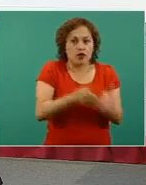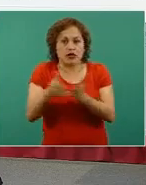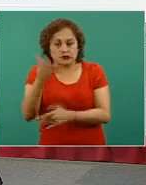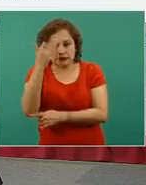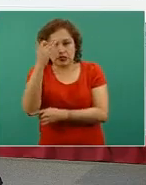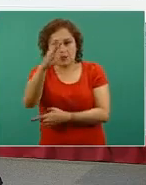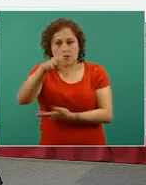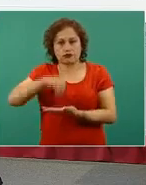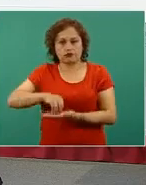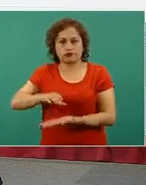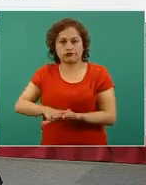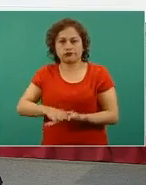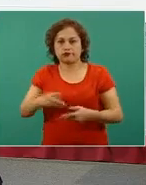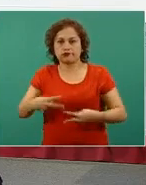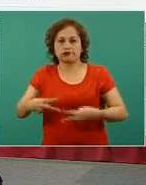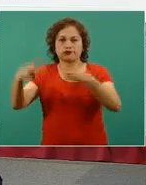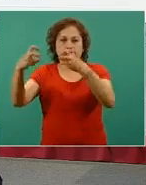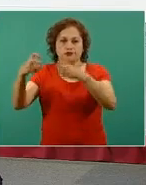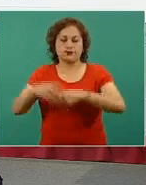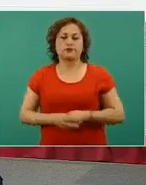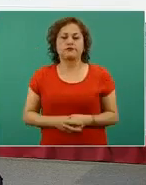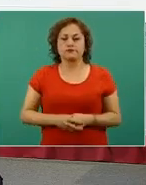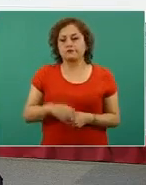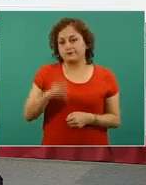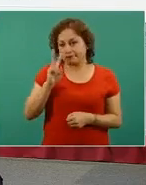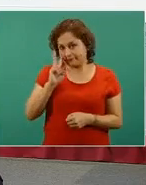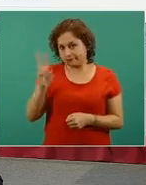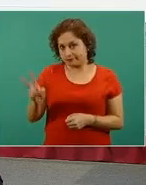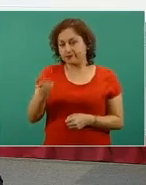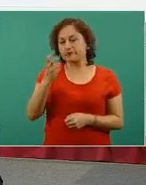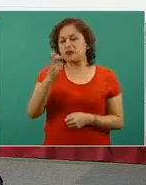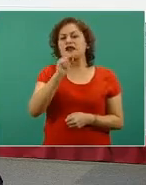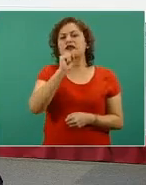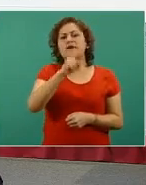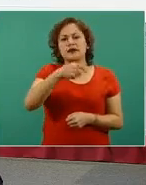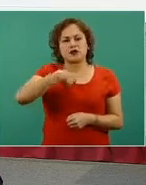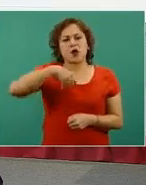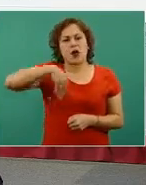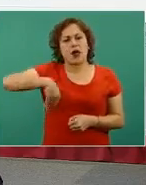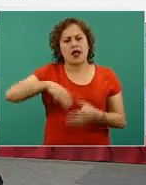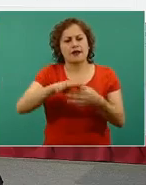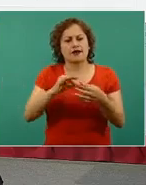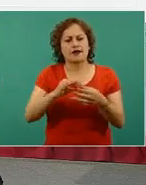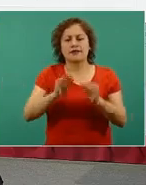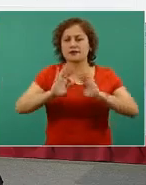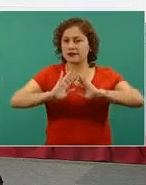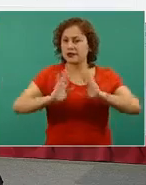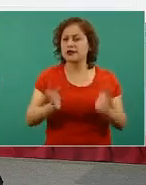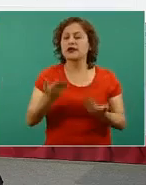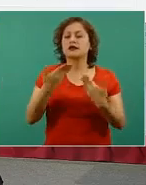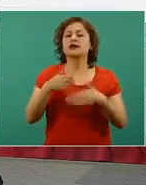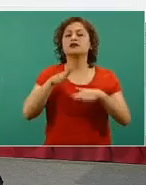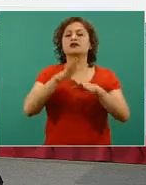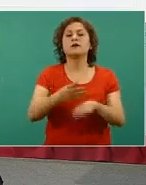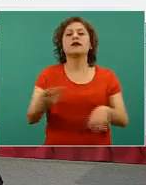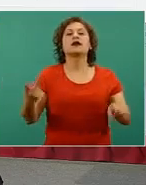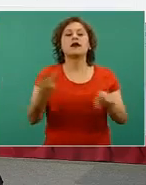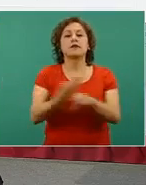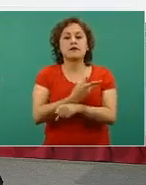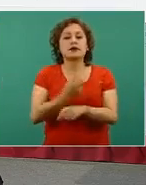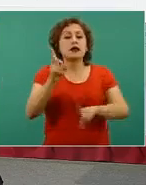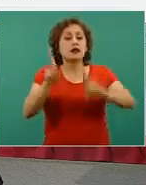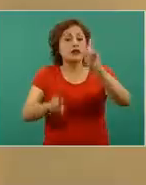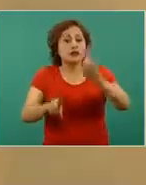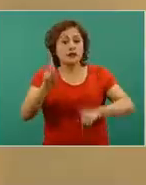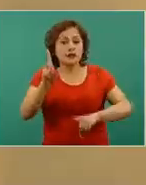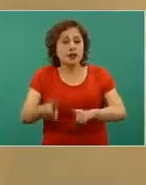también comentar lo que hemos dicho, esta variabilidad día con día depende mucho de la distribución, de dónde está la población, dónde vive